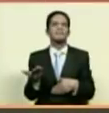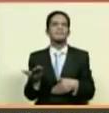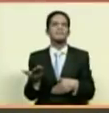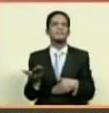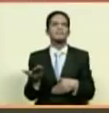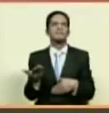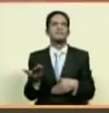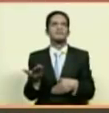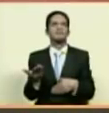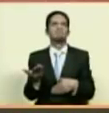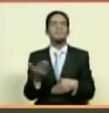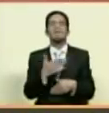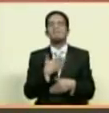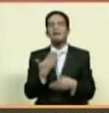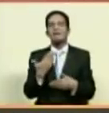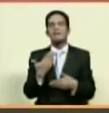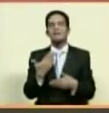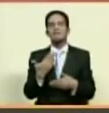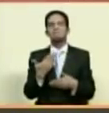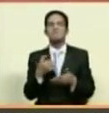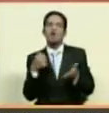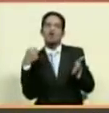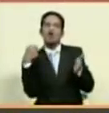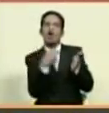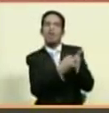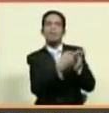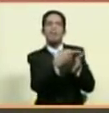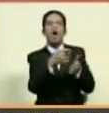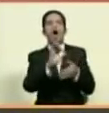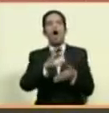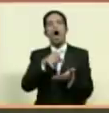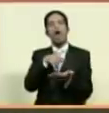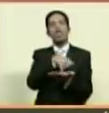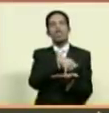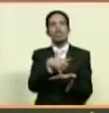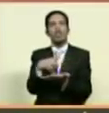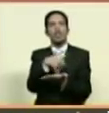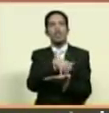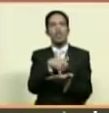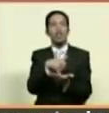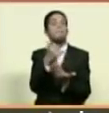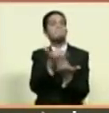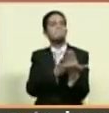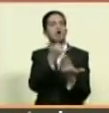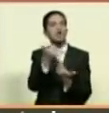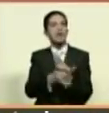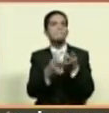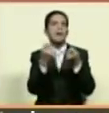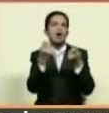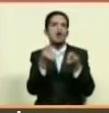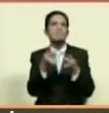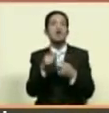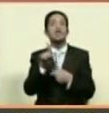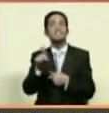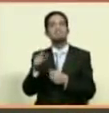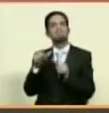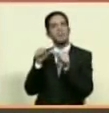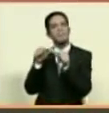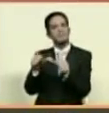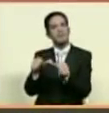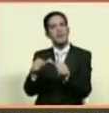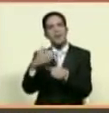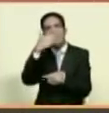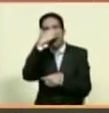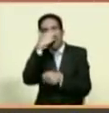golpear o desestabilizar el programa económico y, en segundo lugar, seguir la política criminal del contrabando